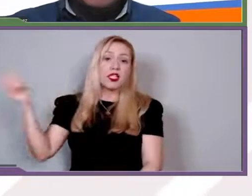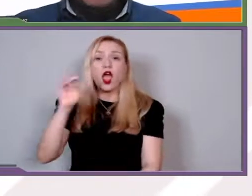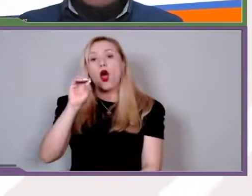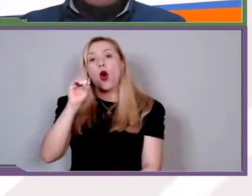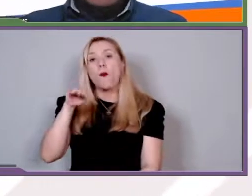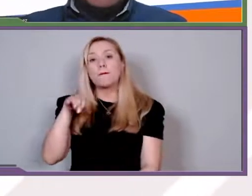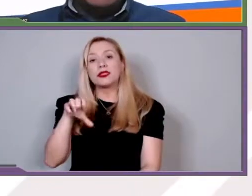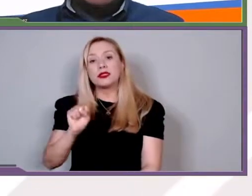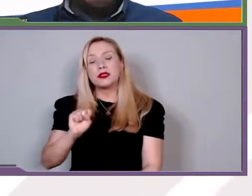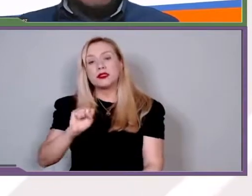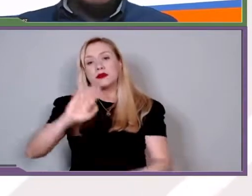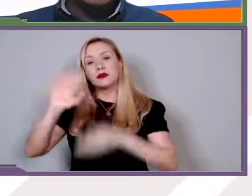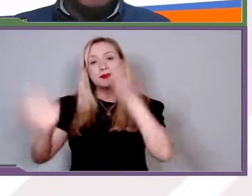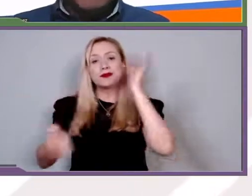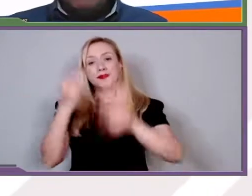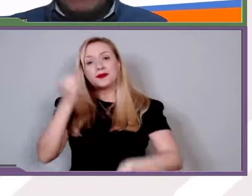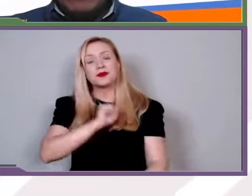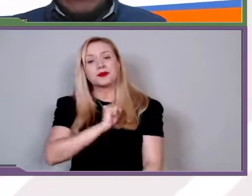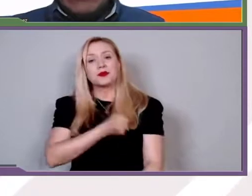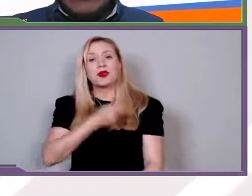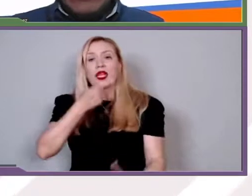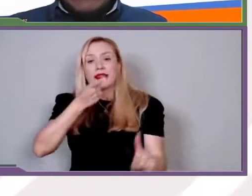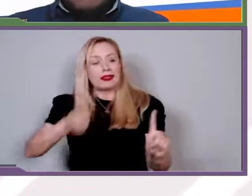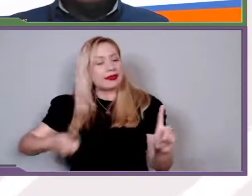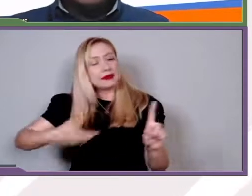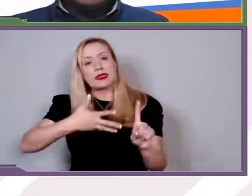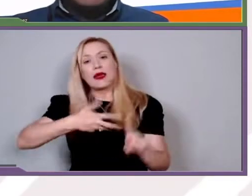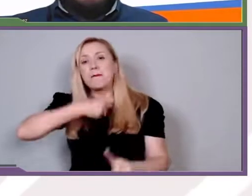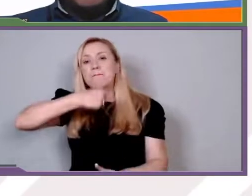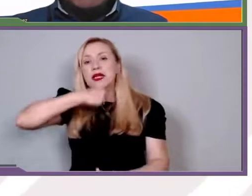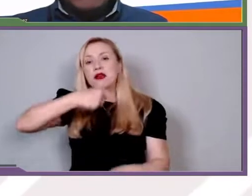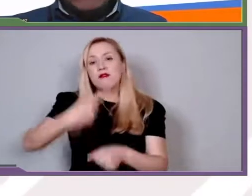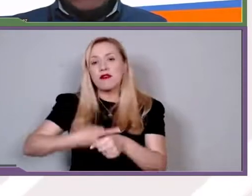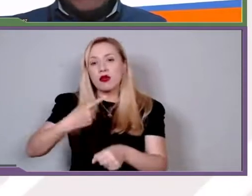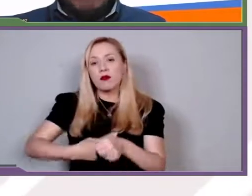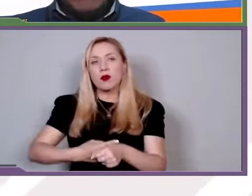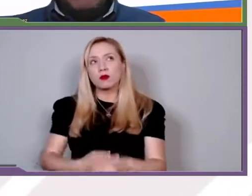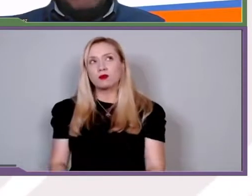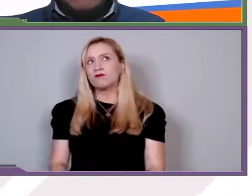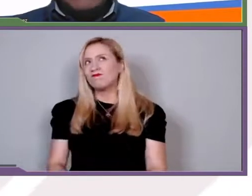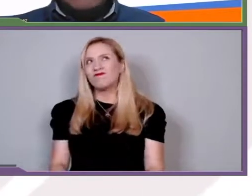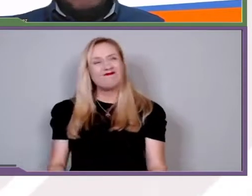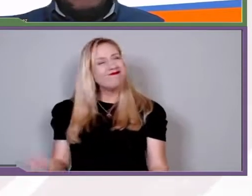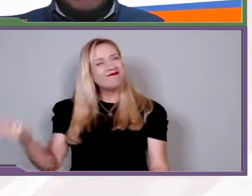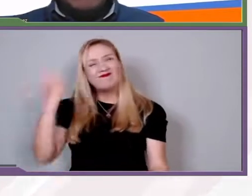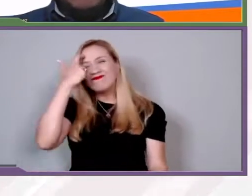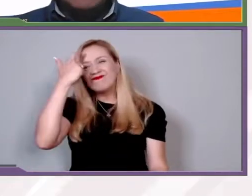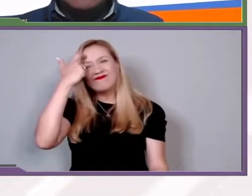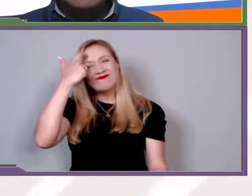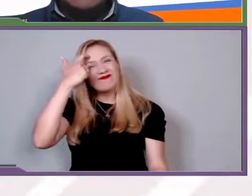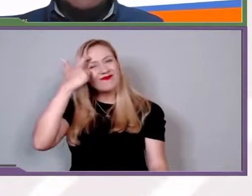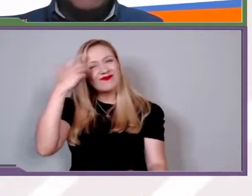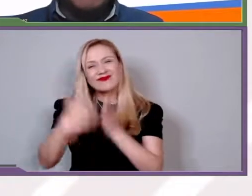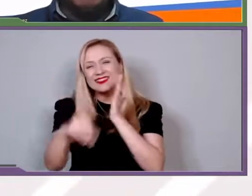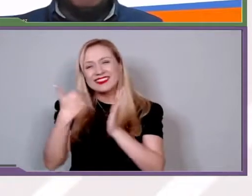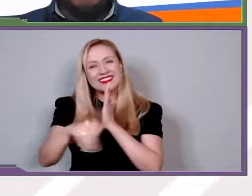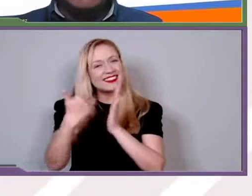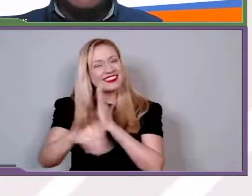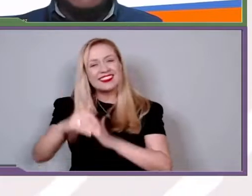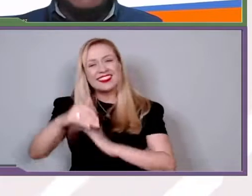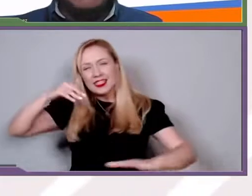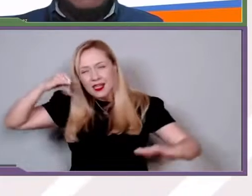tratar de incluir a la vejez como una enfermedad. Yo creo que aquí hay mucho desconocimiento y en este momento que se hizo